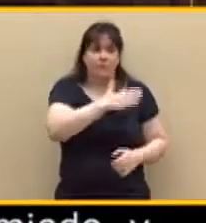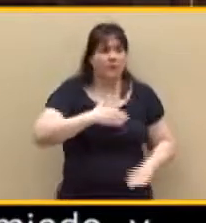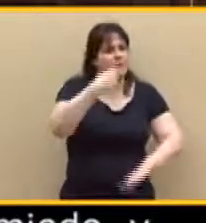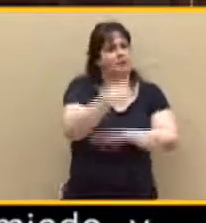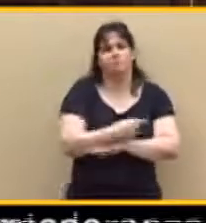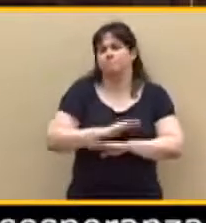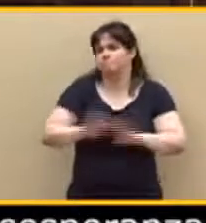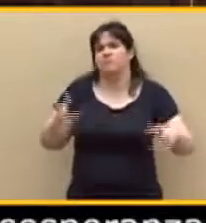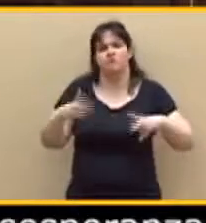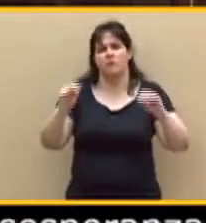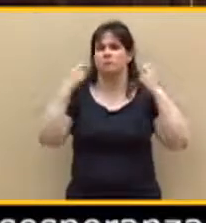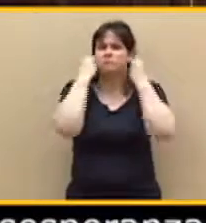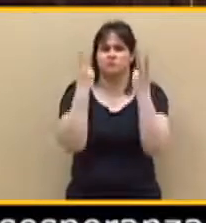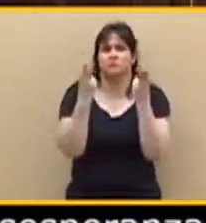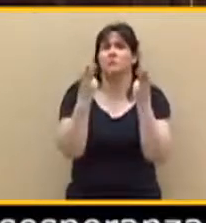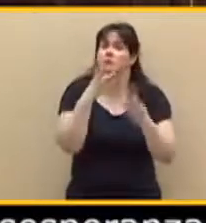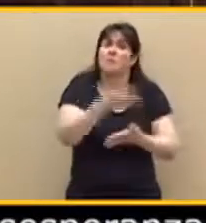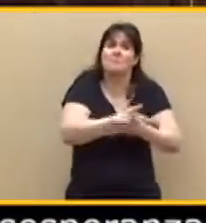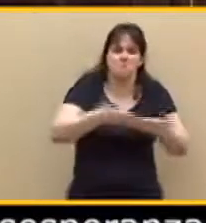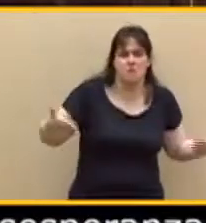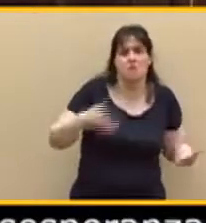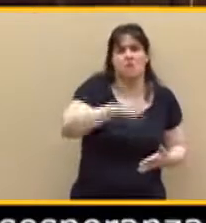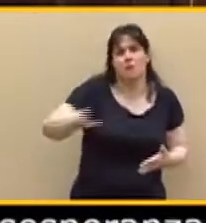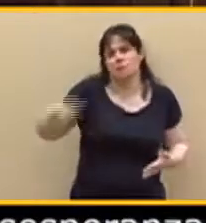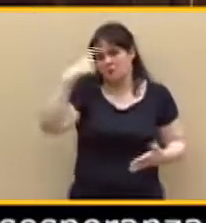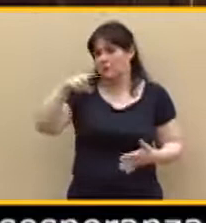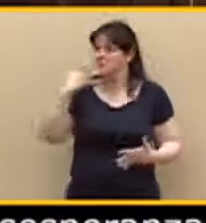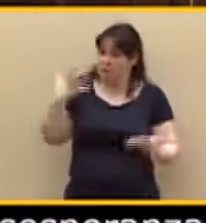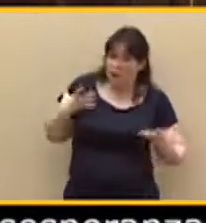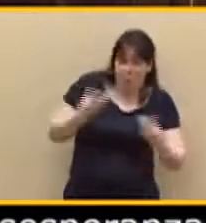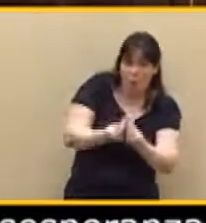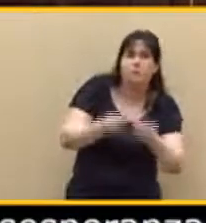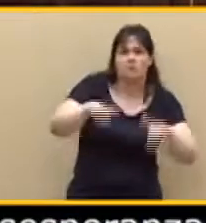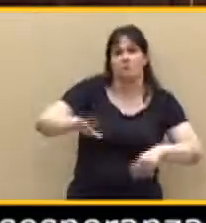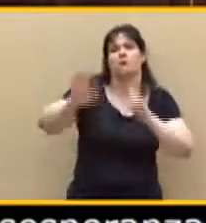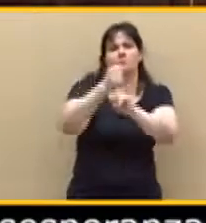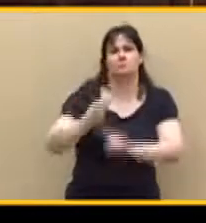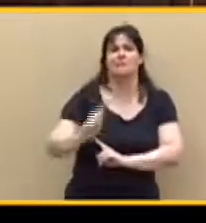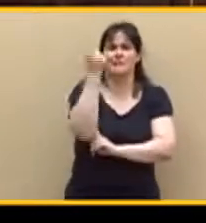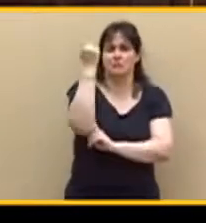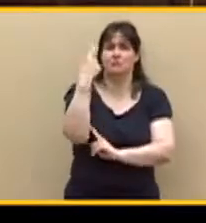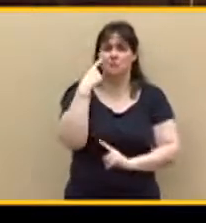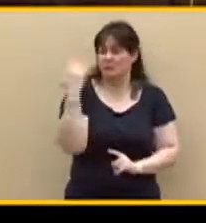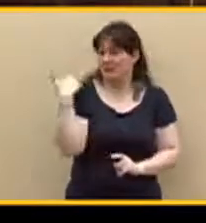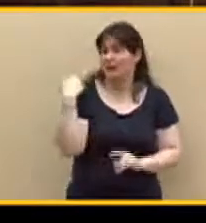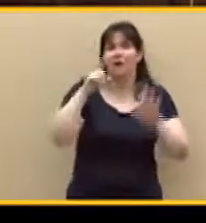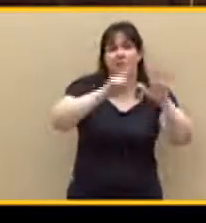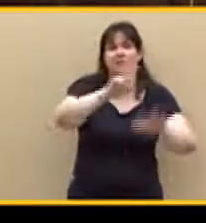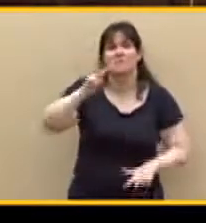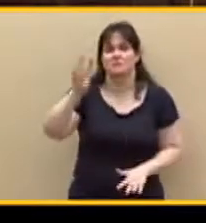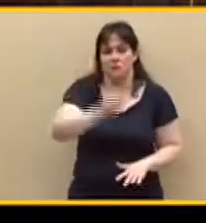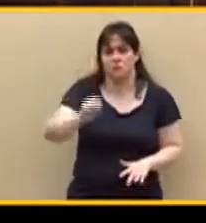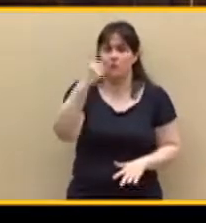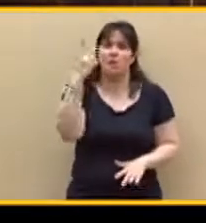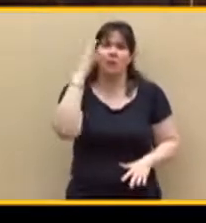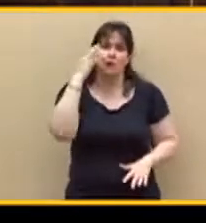millones las personas que saben que si caminamos juntas vamos a conseguirlo. Miren, hace 62 años una mujer llamada Rosa